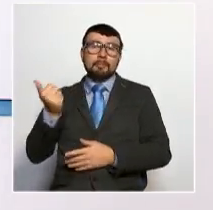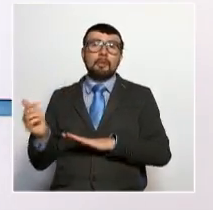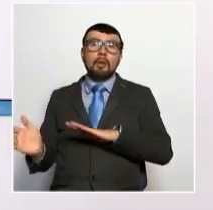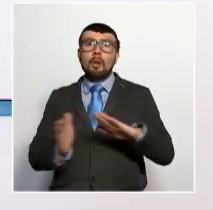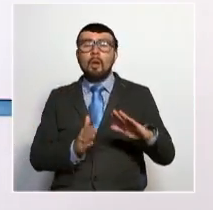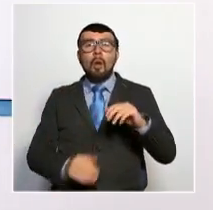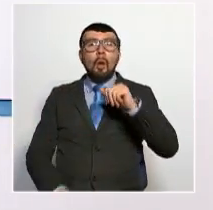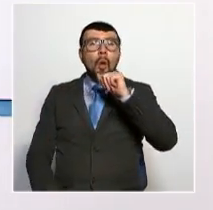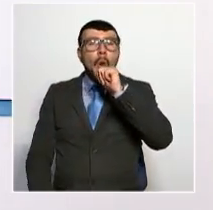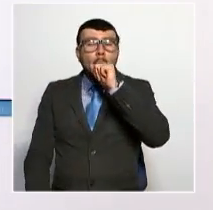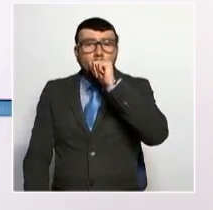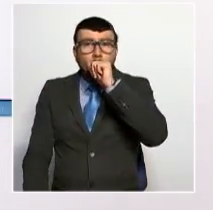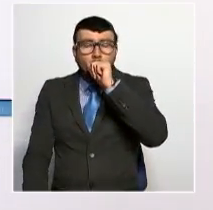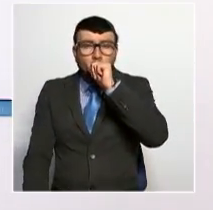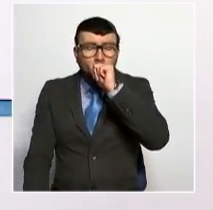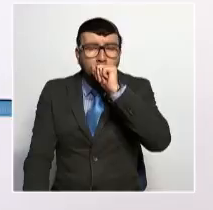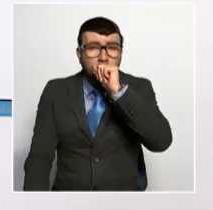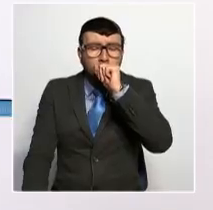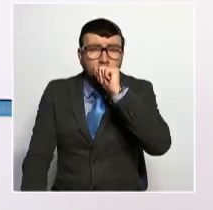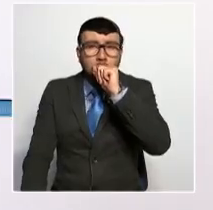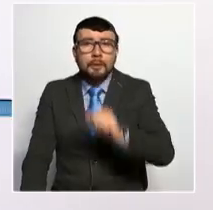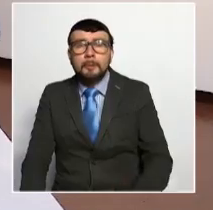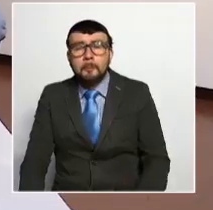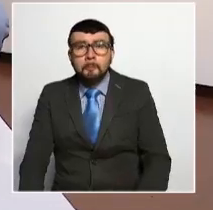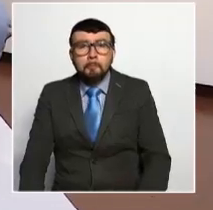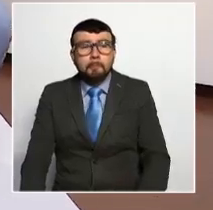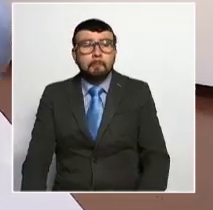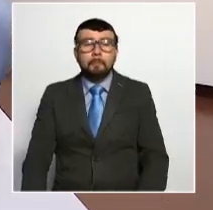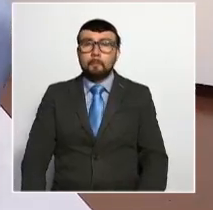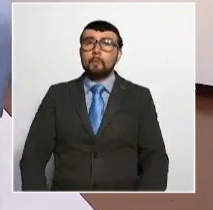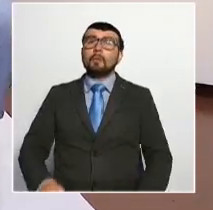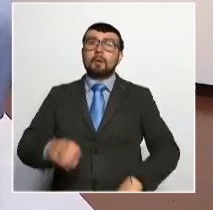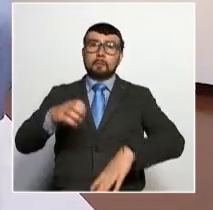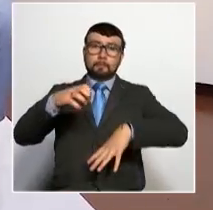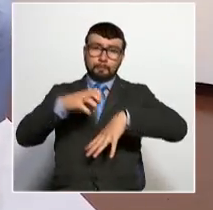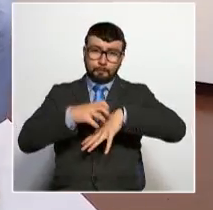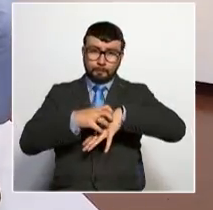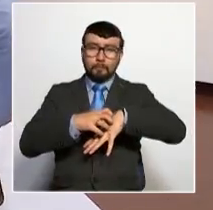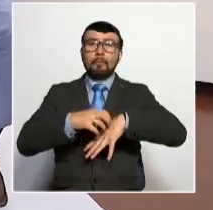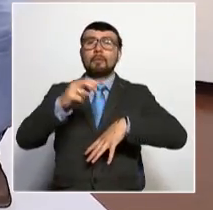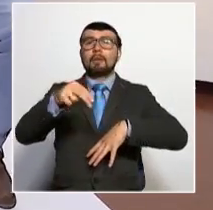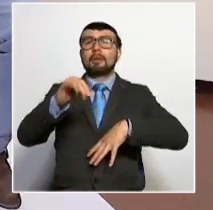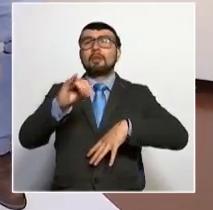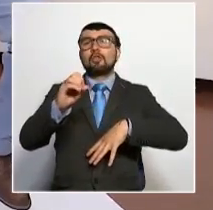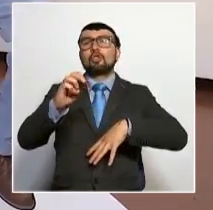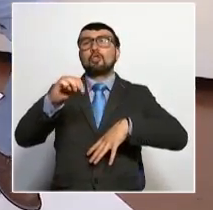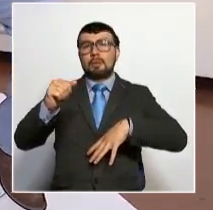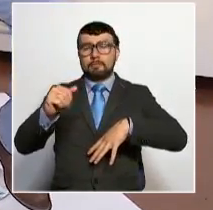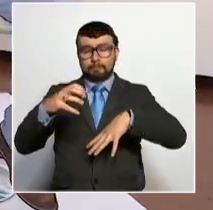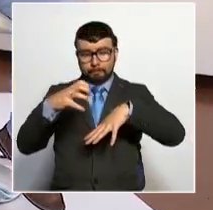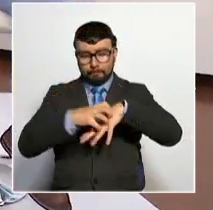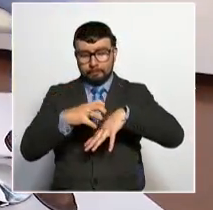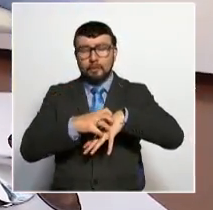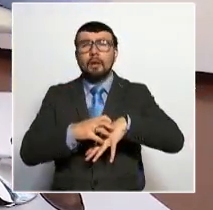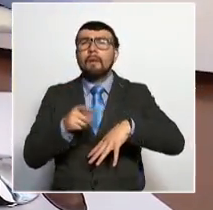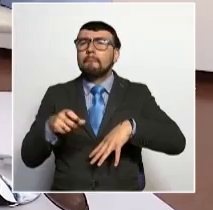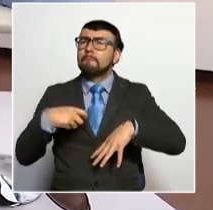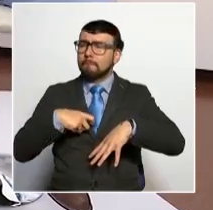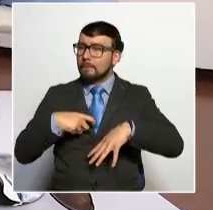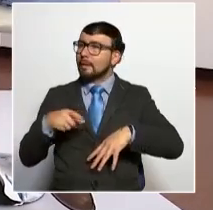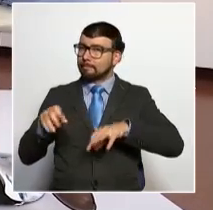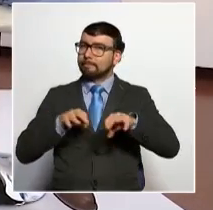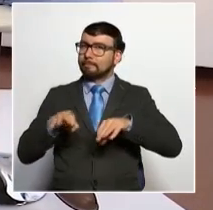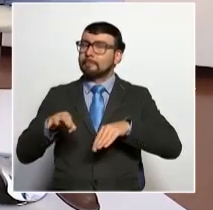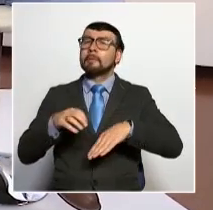borremos esa imagen para que hablemos brevemente de los miomas, que es otra patología muy frecuente que ustedes nos reportan. Por ejemplo, cuando